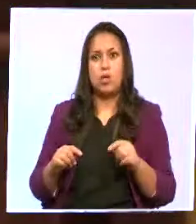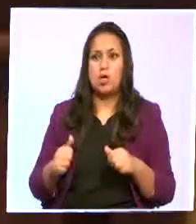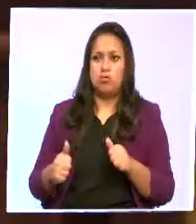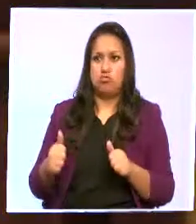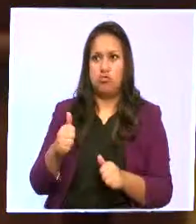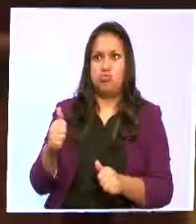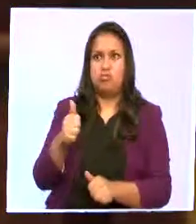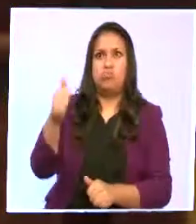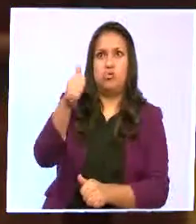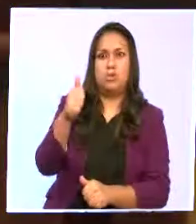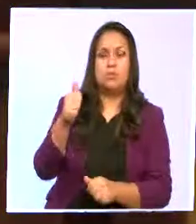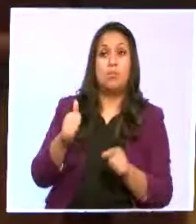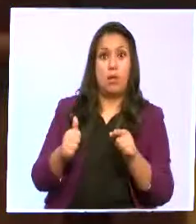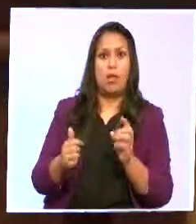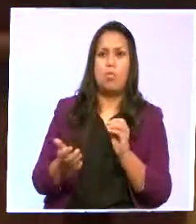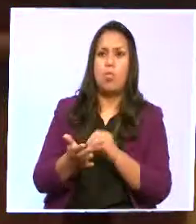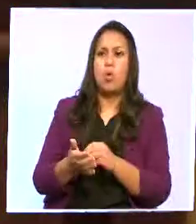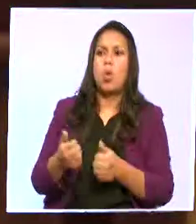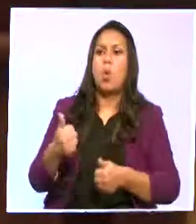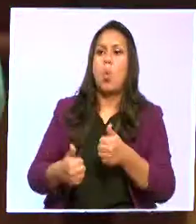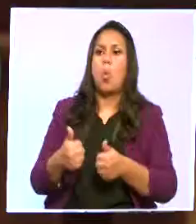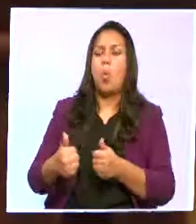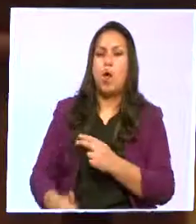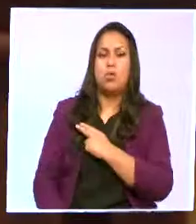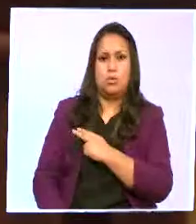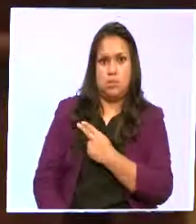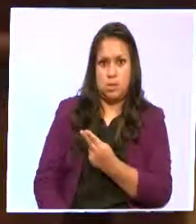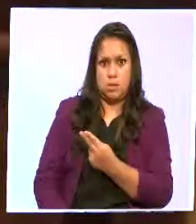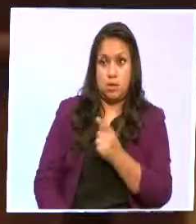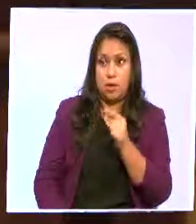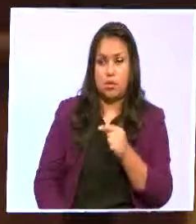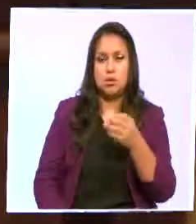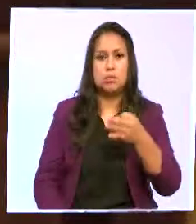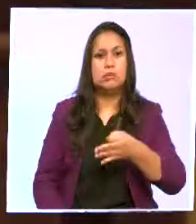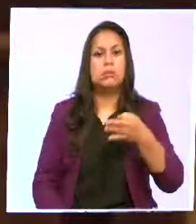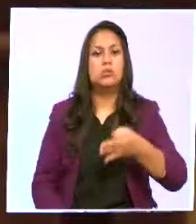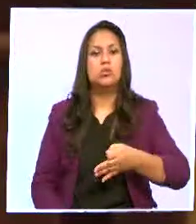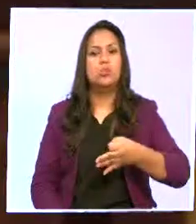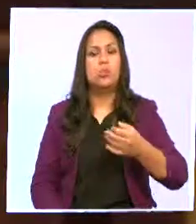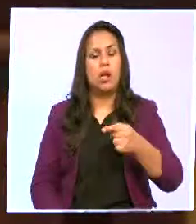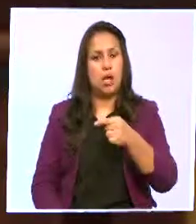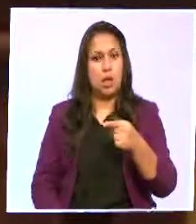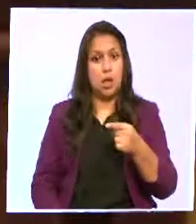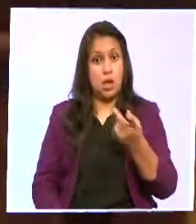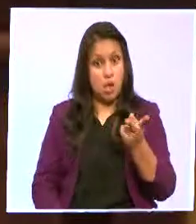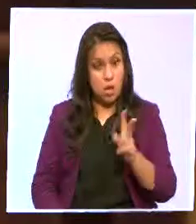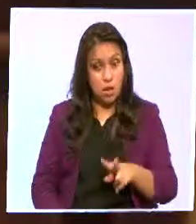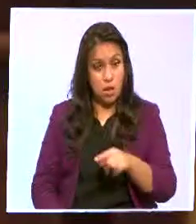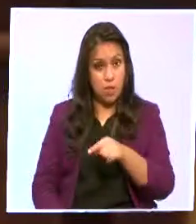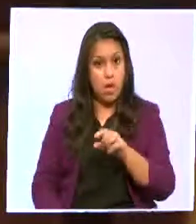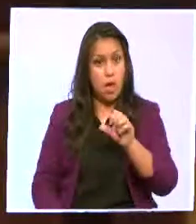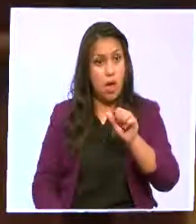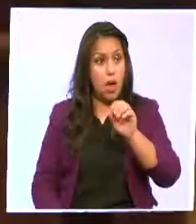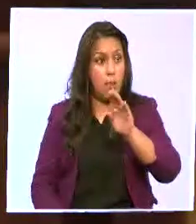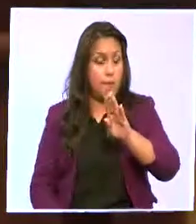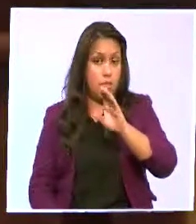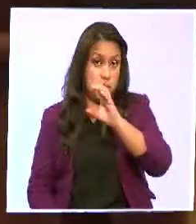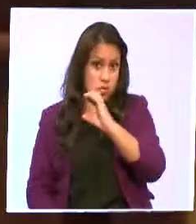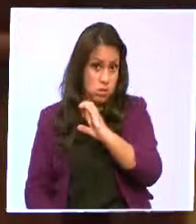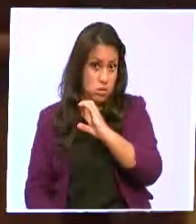datos muy interesantes porque cada universidad de tener que cumplir con estos requisitos que ha establecido se hace para categorizar sea ve o se